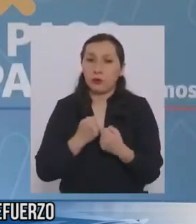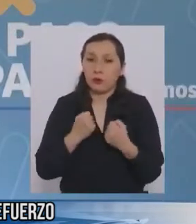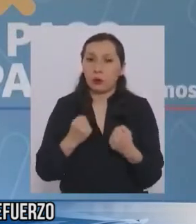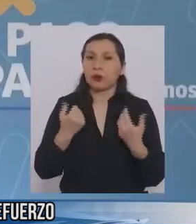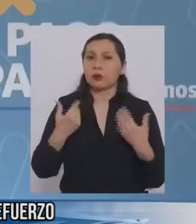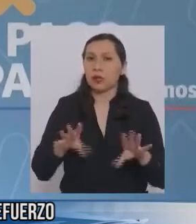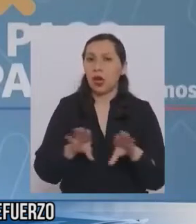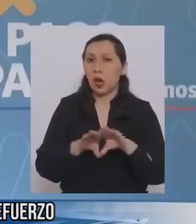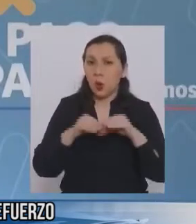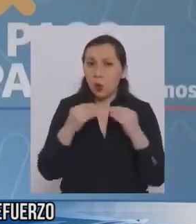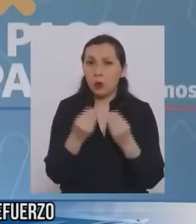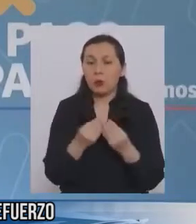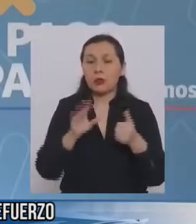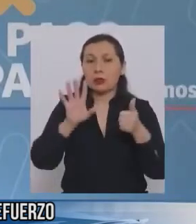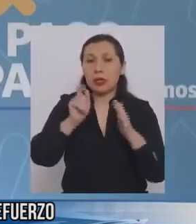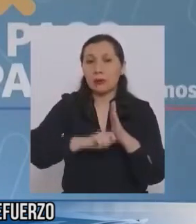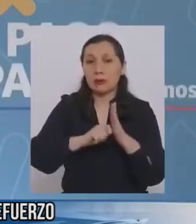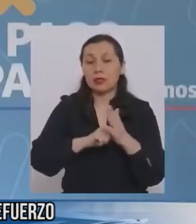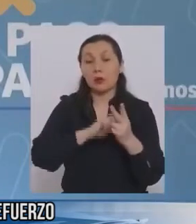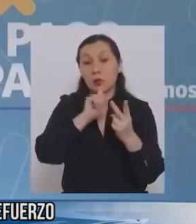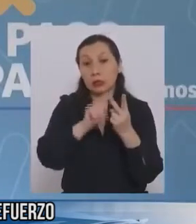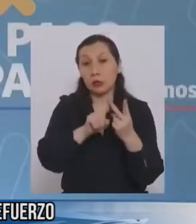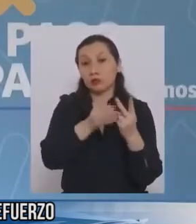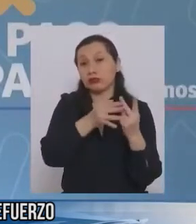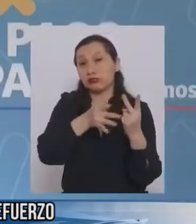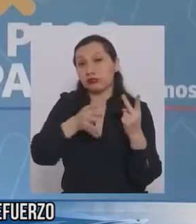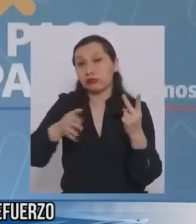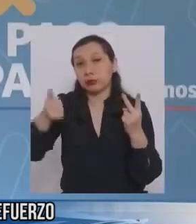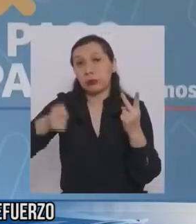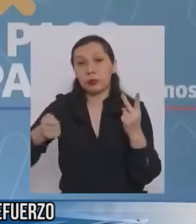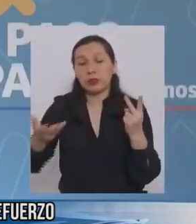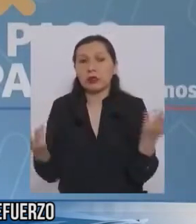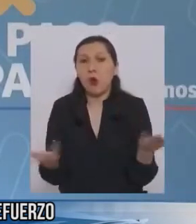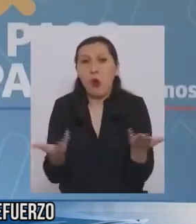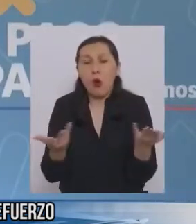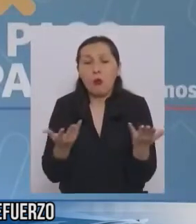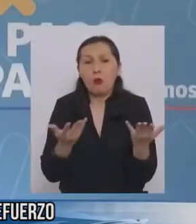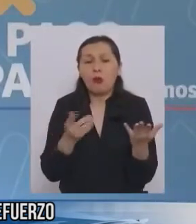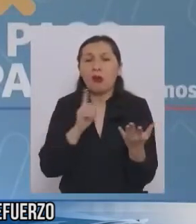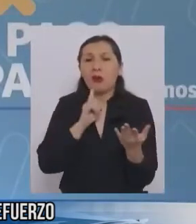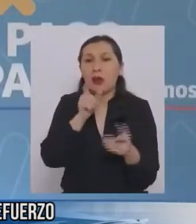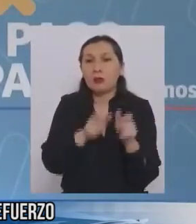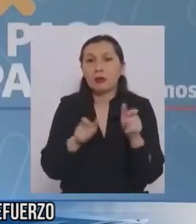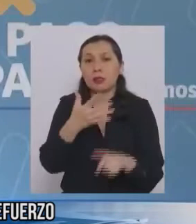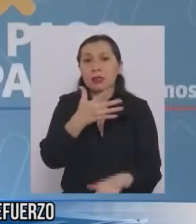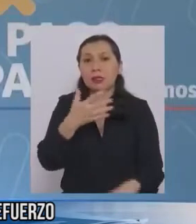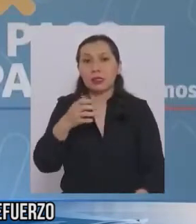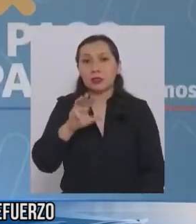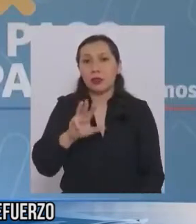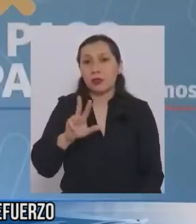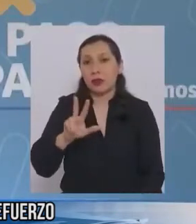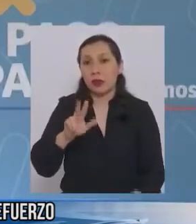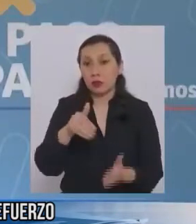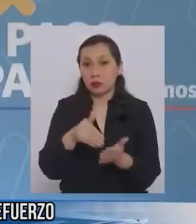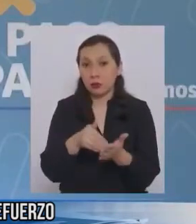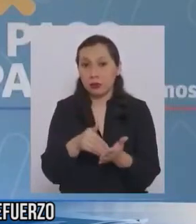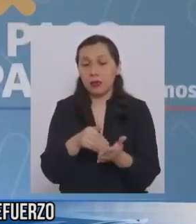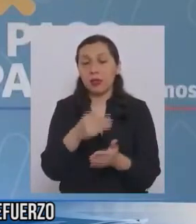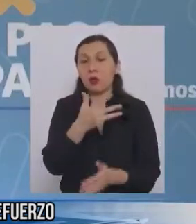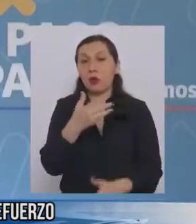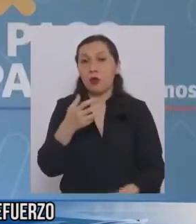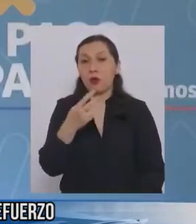completaron seis meses desde la segunda dosis como se desglosan son 598 mil